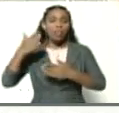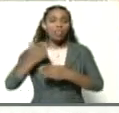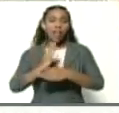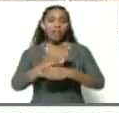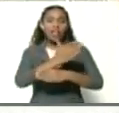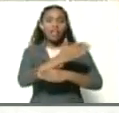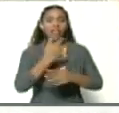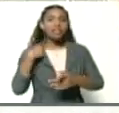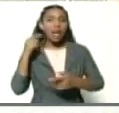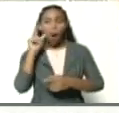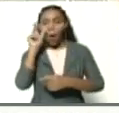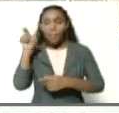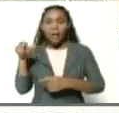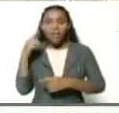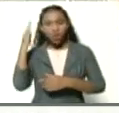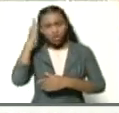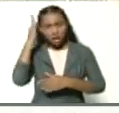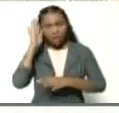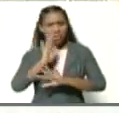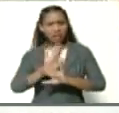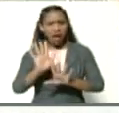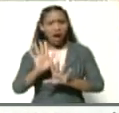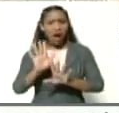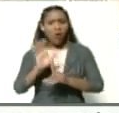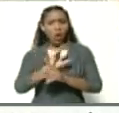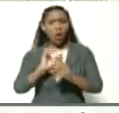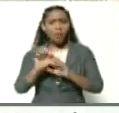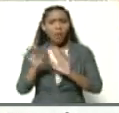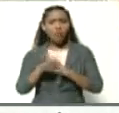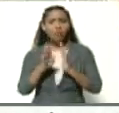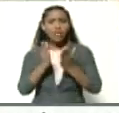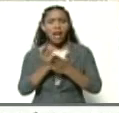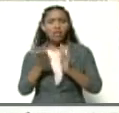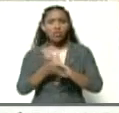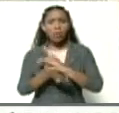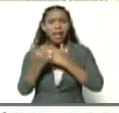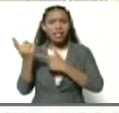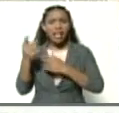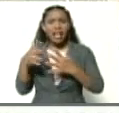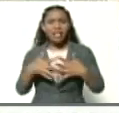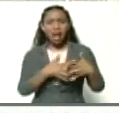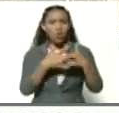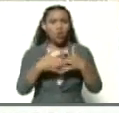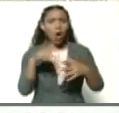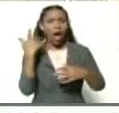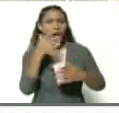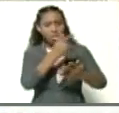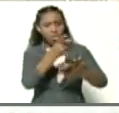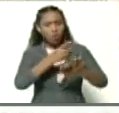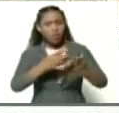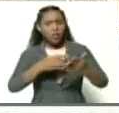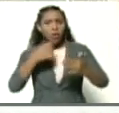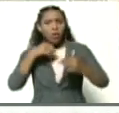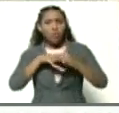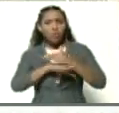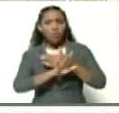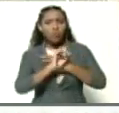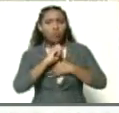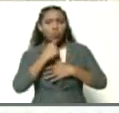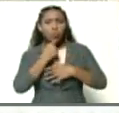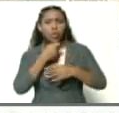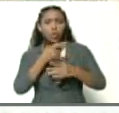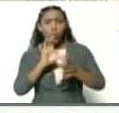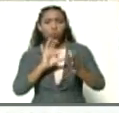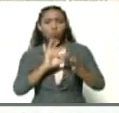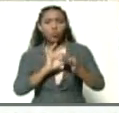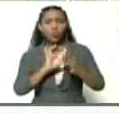Pablo Escobar Gaviria, eso se sabe en Colombia y en el mundo. Estados Unidos le tiene documentos secretos a Uribe de su